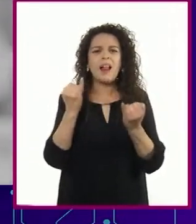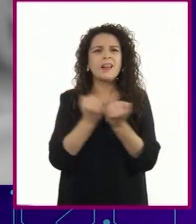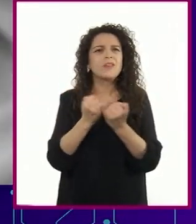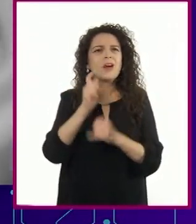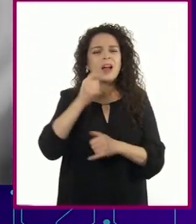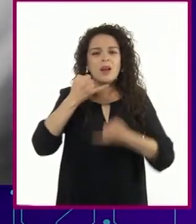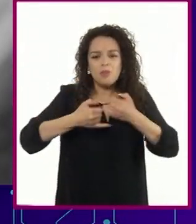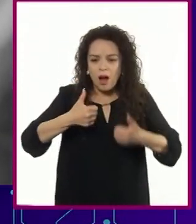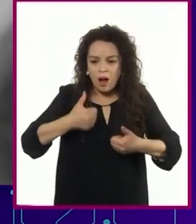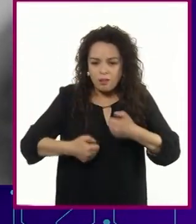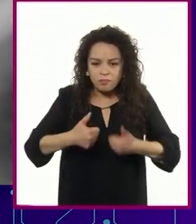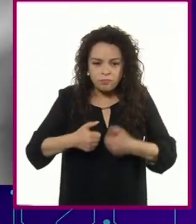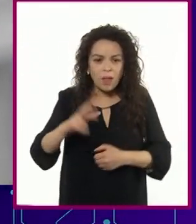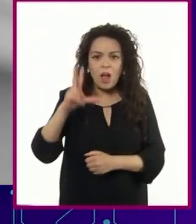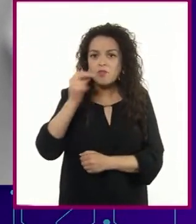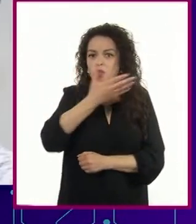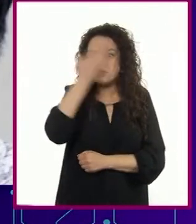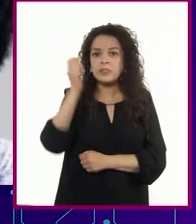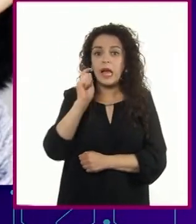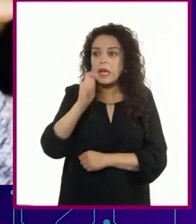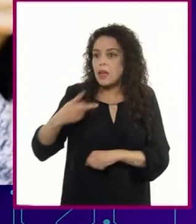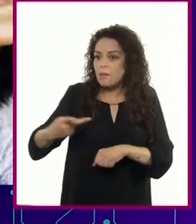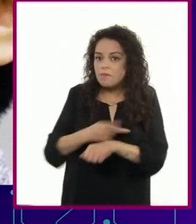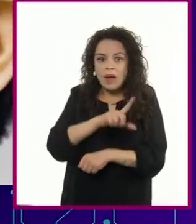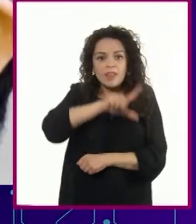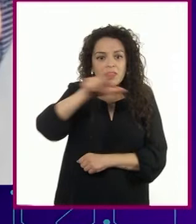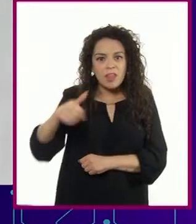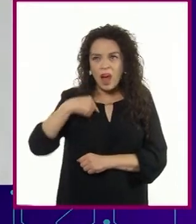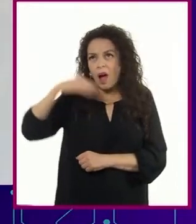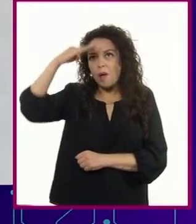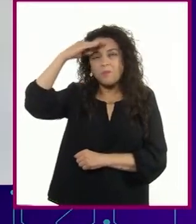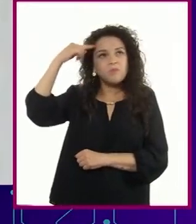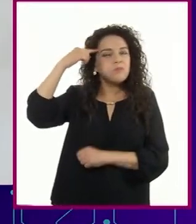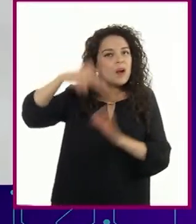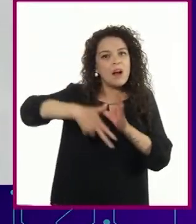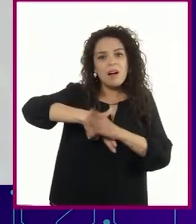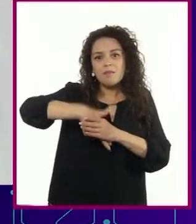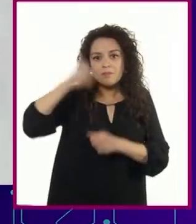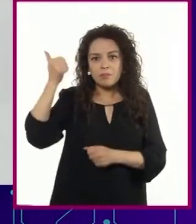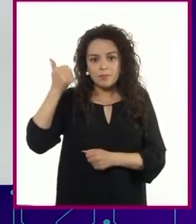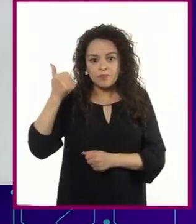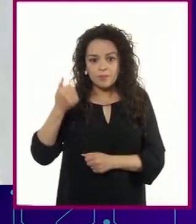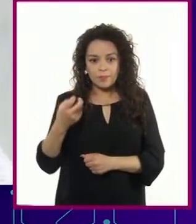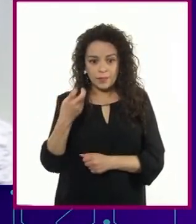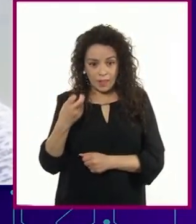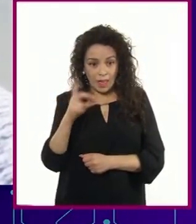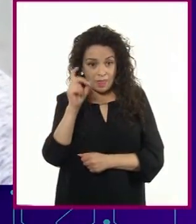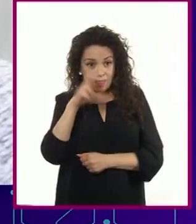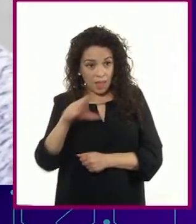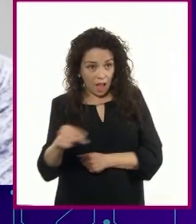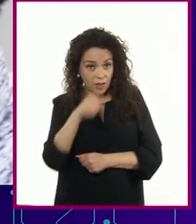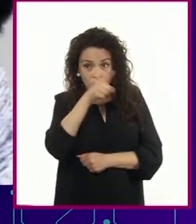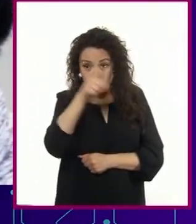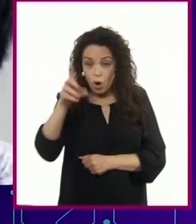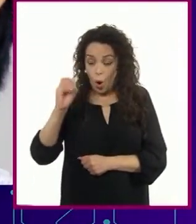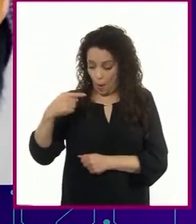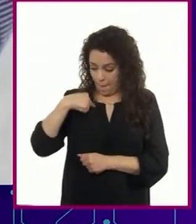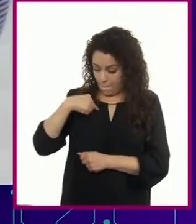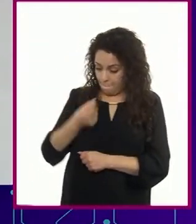sin sentido de las consecuencias, sin pensar, ¿esto es lo que le hago a otros o esto es lo que me hago a mí